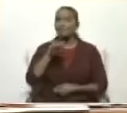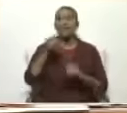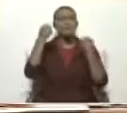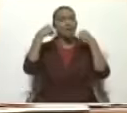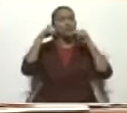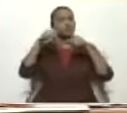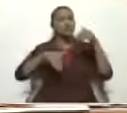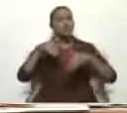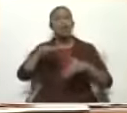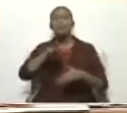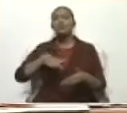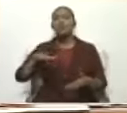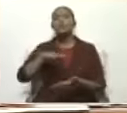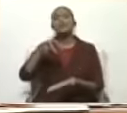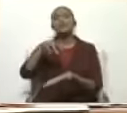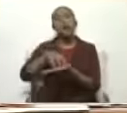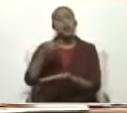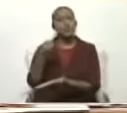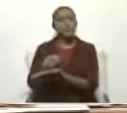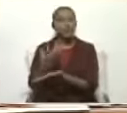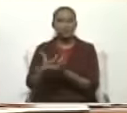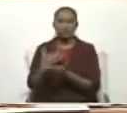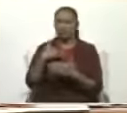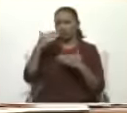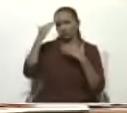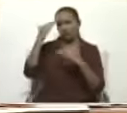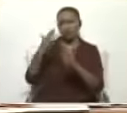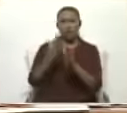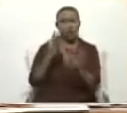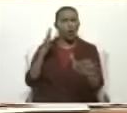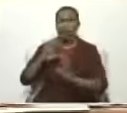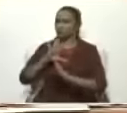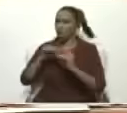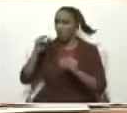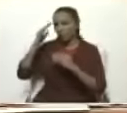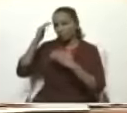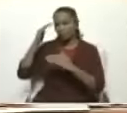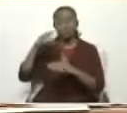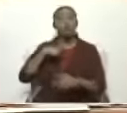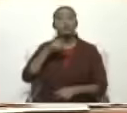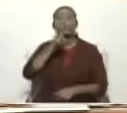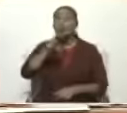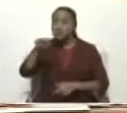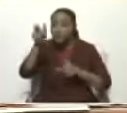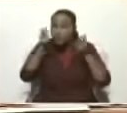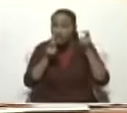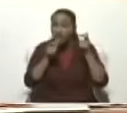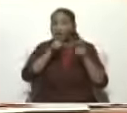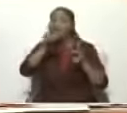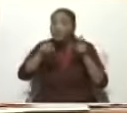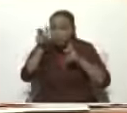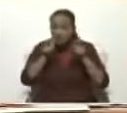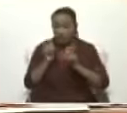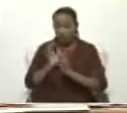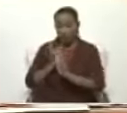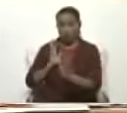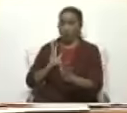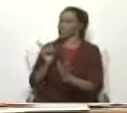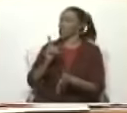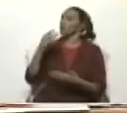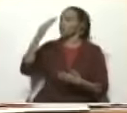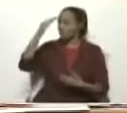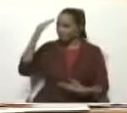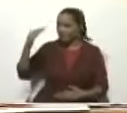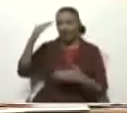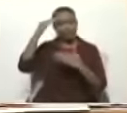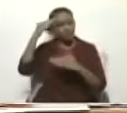yo saludé a todos los que estaban en la fila. Fuesen chavistas, yo no le pregunté, ¿tú eres chavista? ¿Tú eres chavista? No, yo pasé, ¿cómo está? ¿Cómo está? ¿Cómo está?